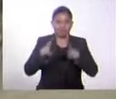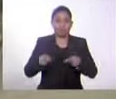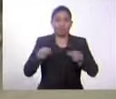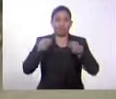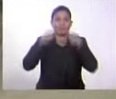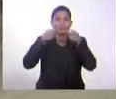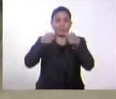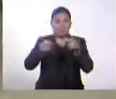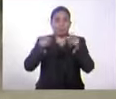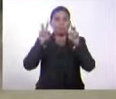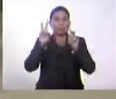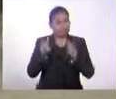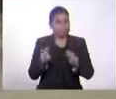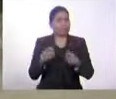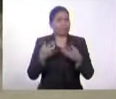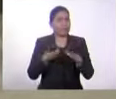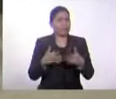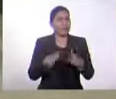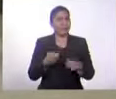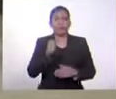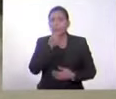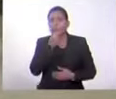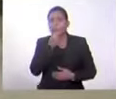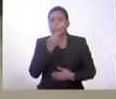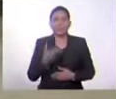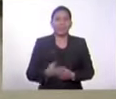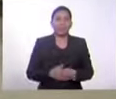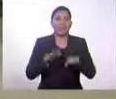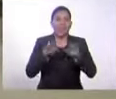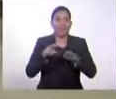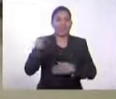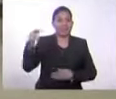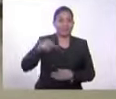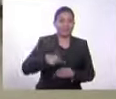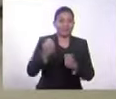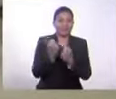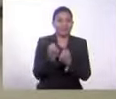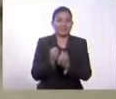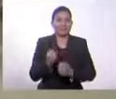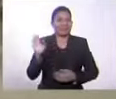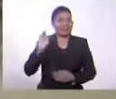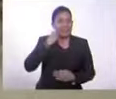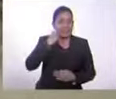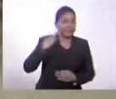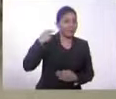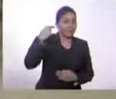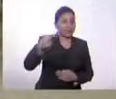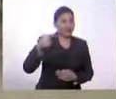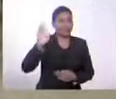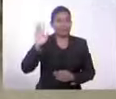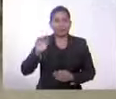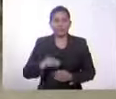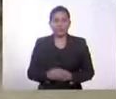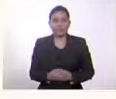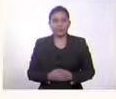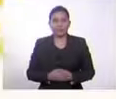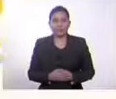en sus redes y en sus medios digitales. Gracias, Zulma, por habernos acompañado. Nos vemos a la próxima. Nos vemos.